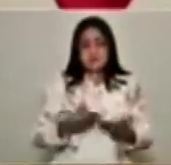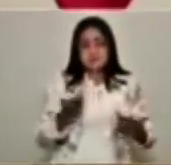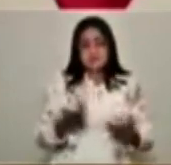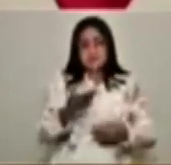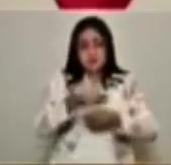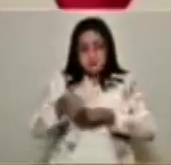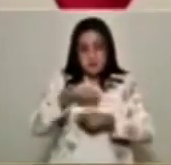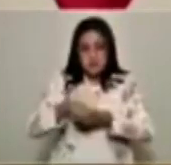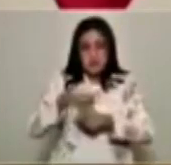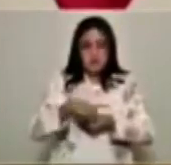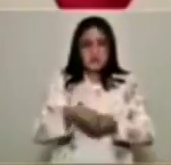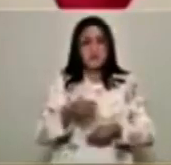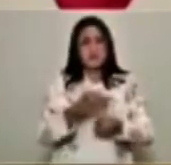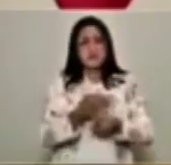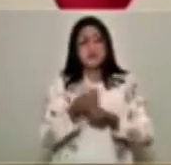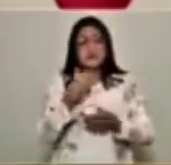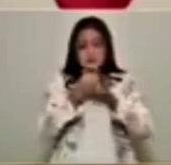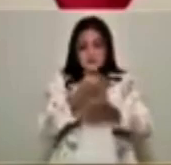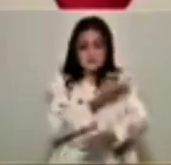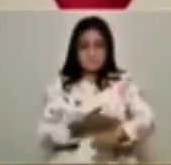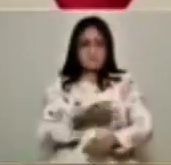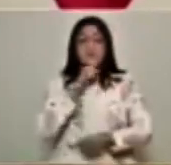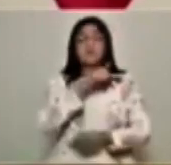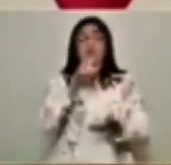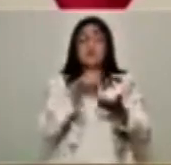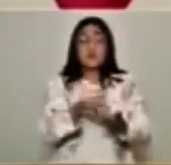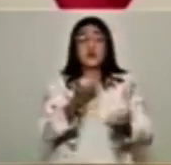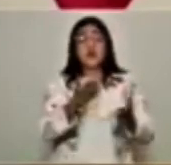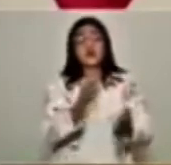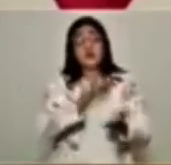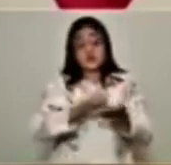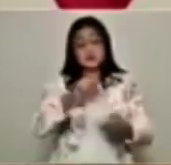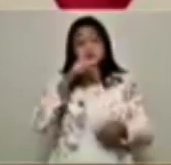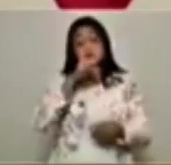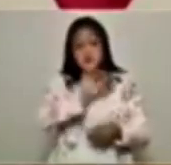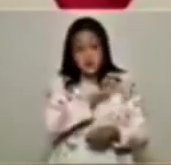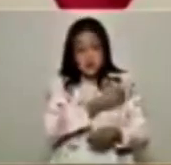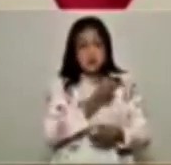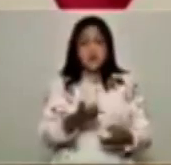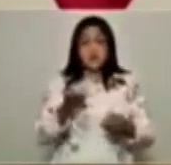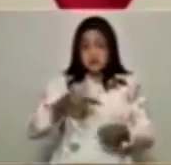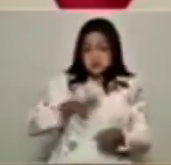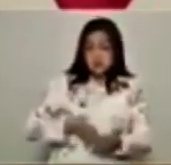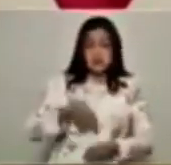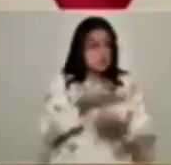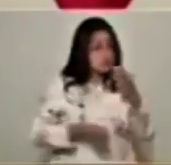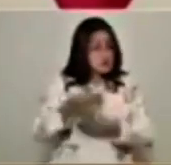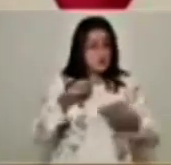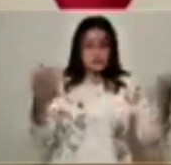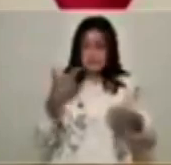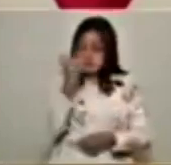rehabilitar las las unidades médicas todo todo todo todo lo estamos haciendo